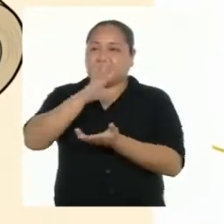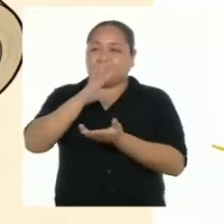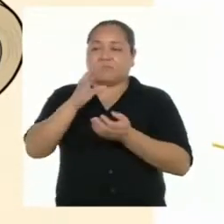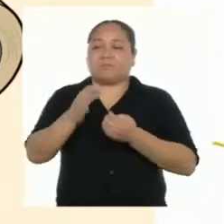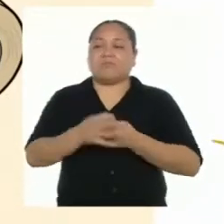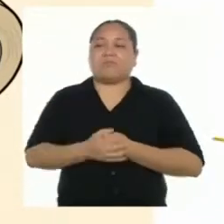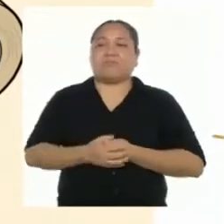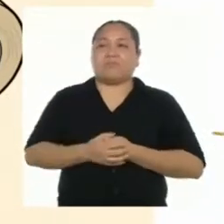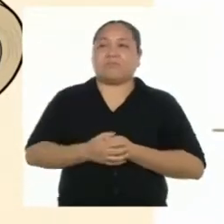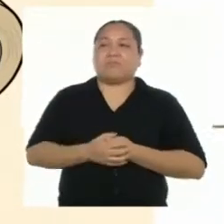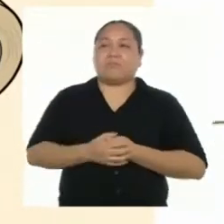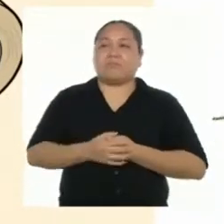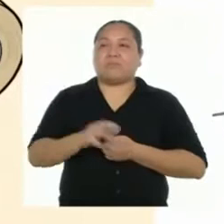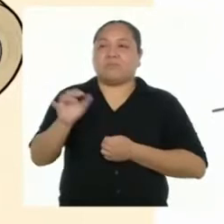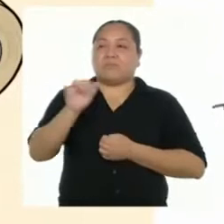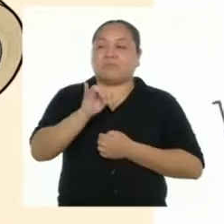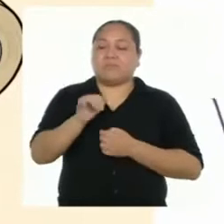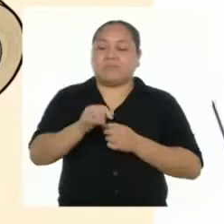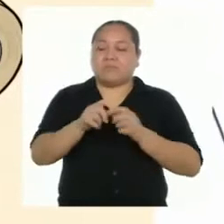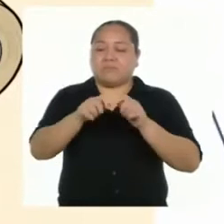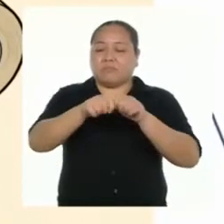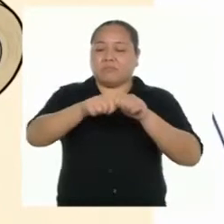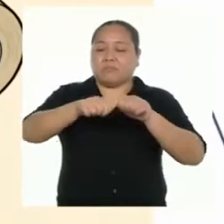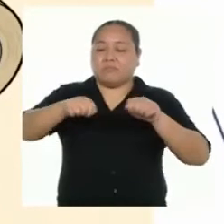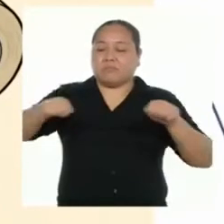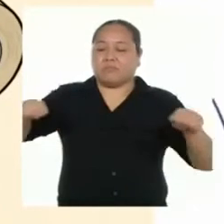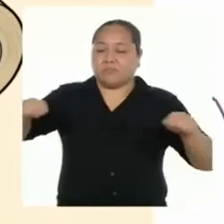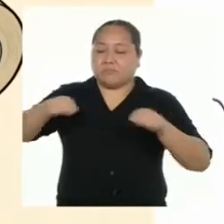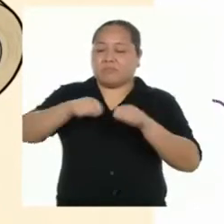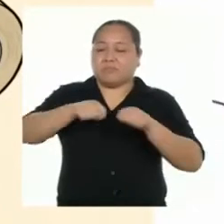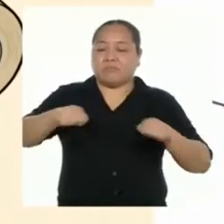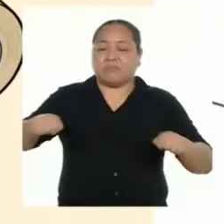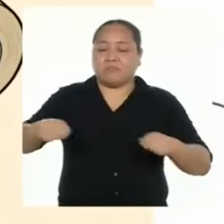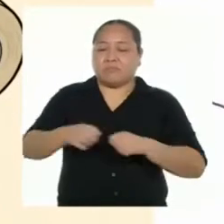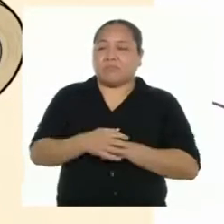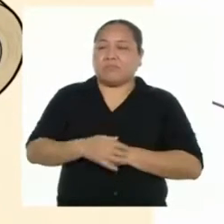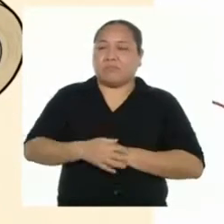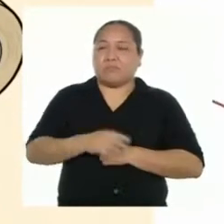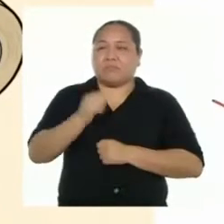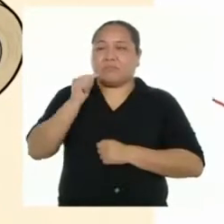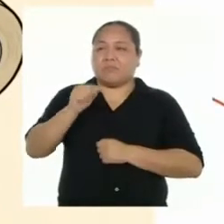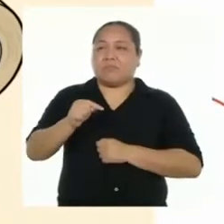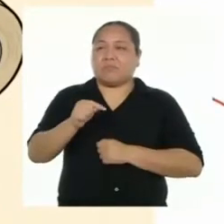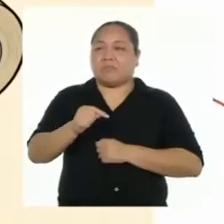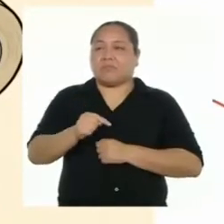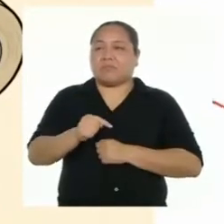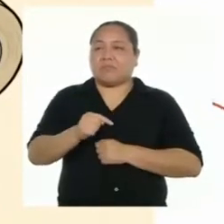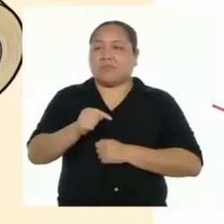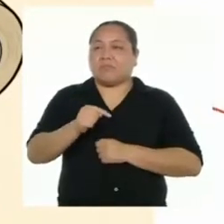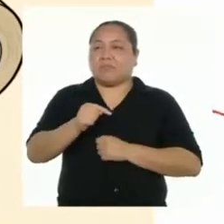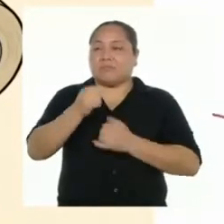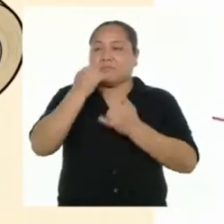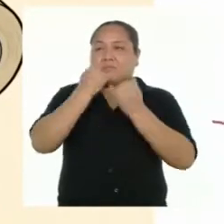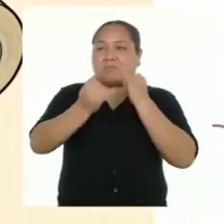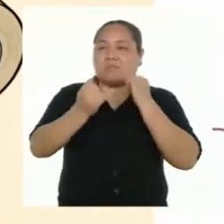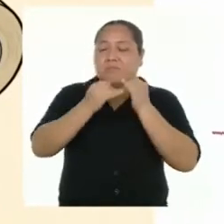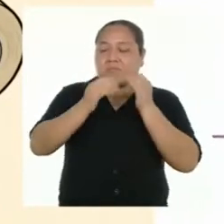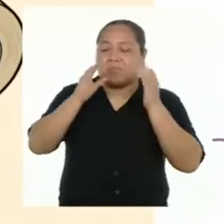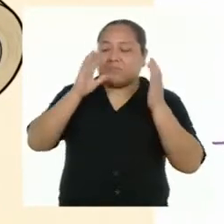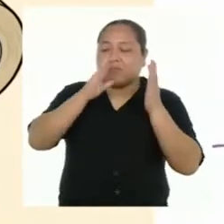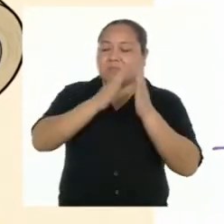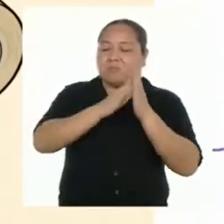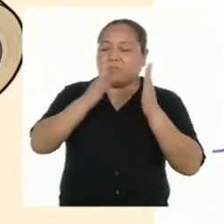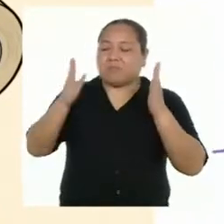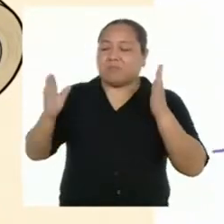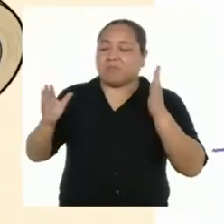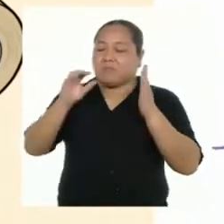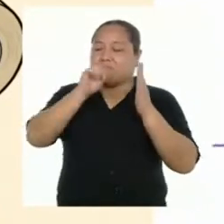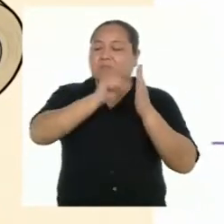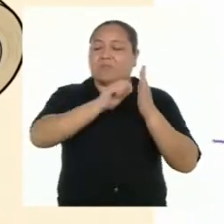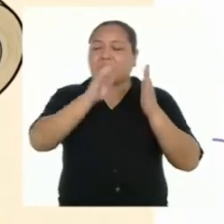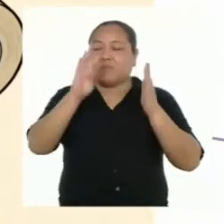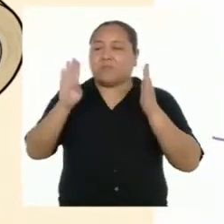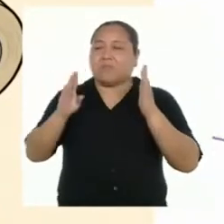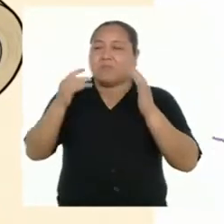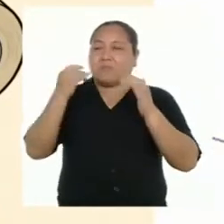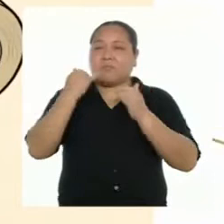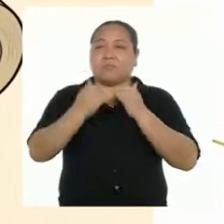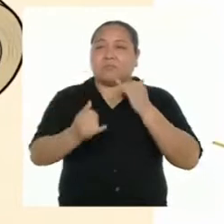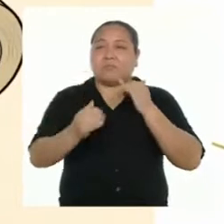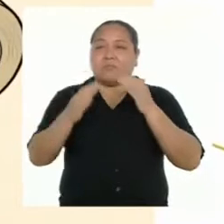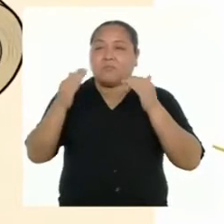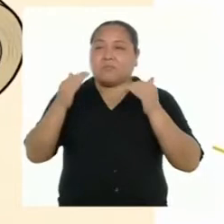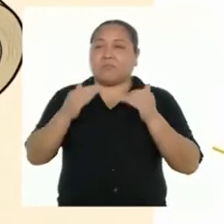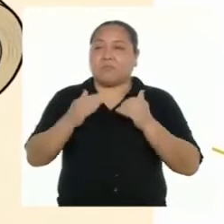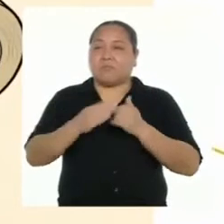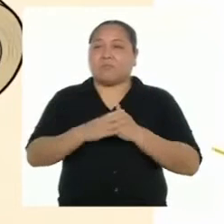inicial. Y con una regla, vamos a trazar una recta hasta donde termina este borde AB. Luego,